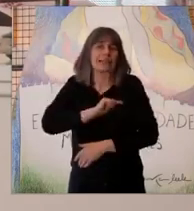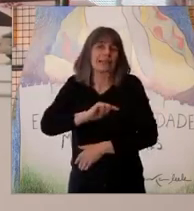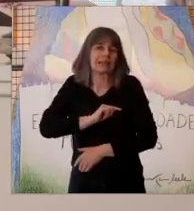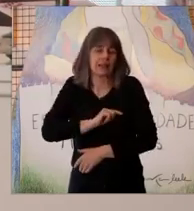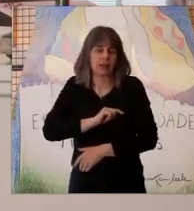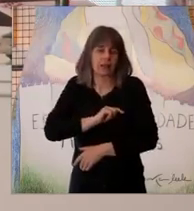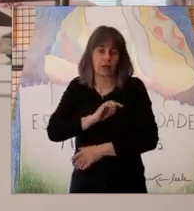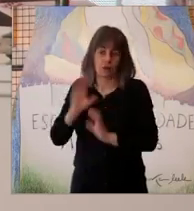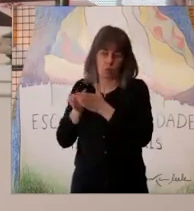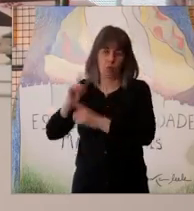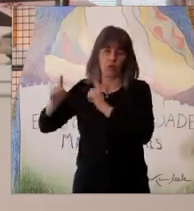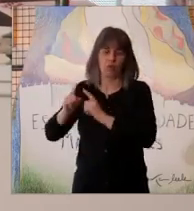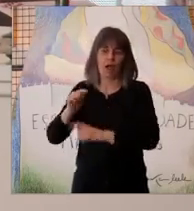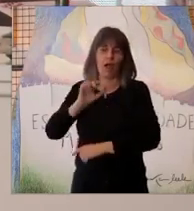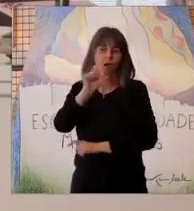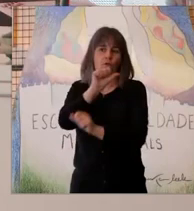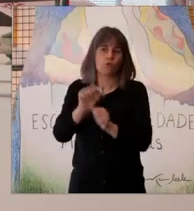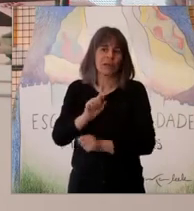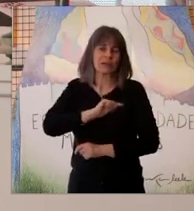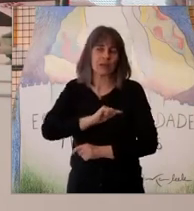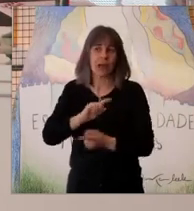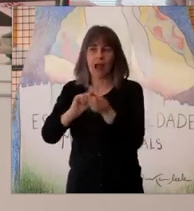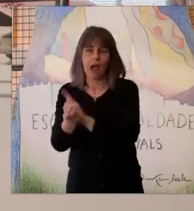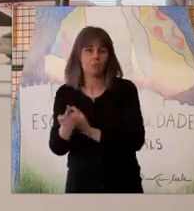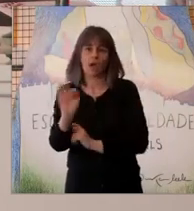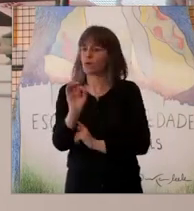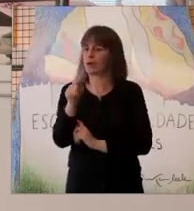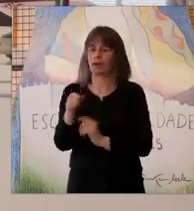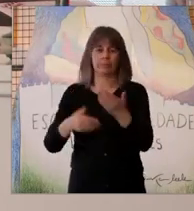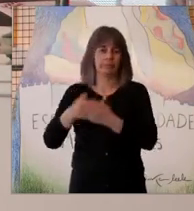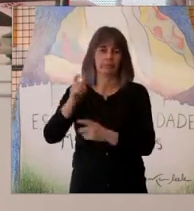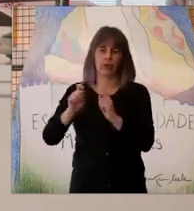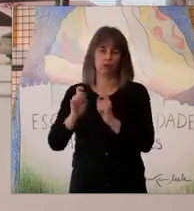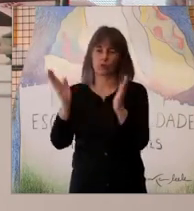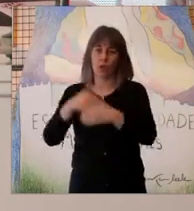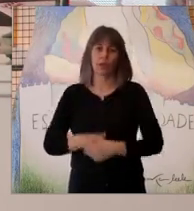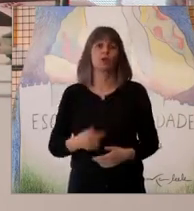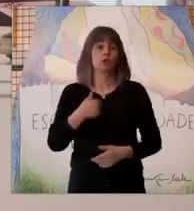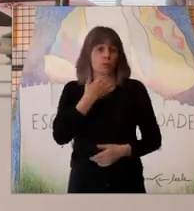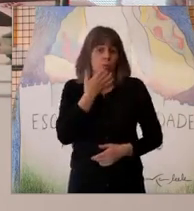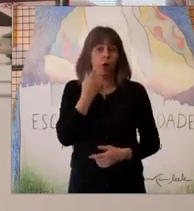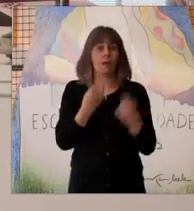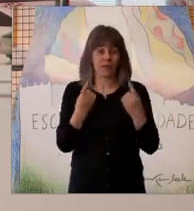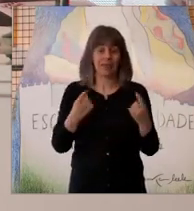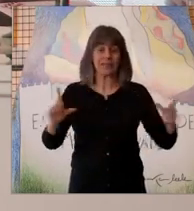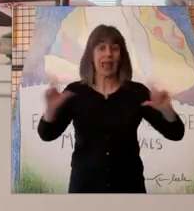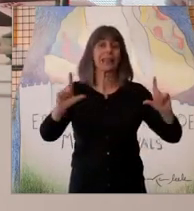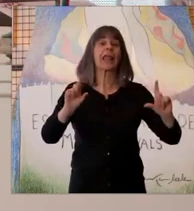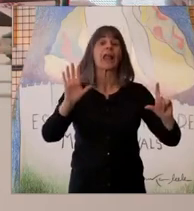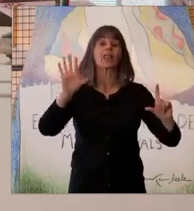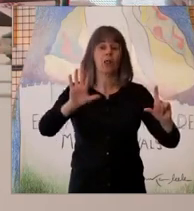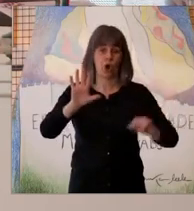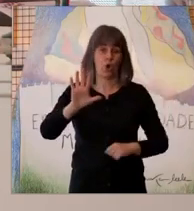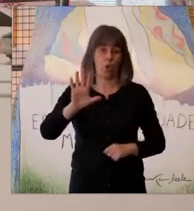esas cadenas o estás perdidísimo Yo algún día solo alguno pongo telecinco Perdón que lo diga así pero pongo telecinco por las